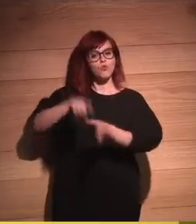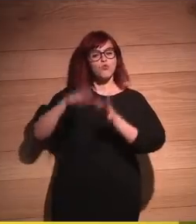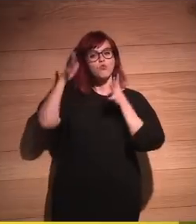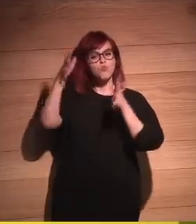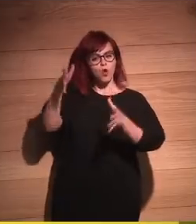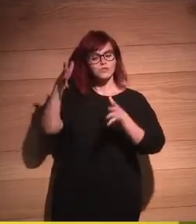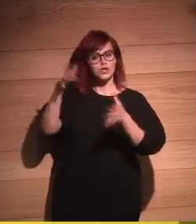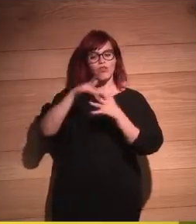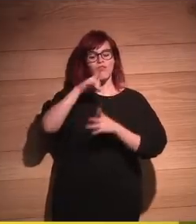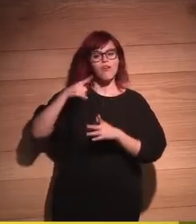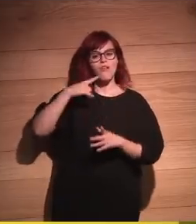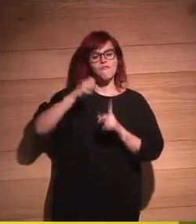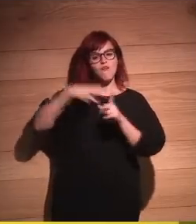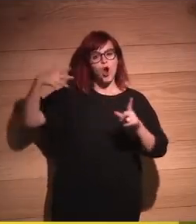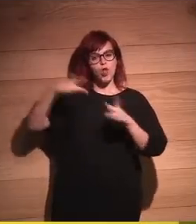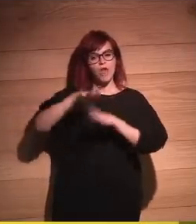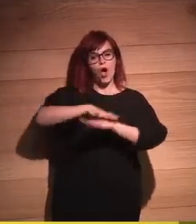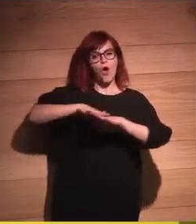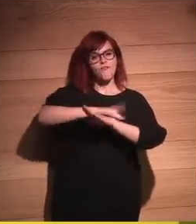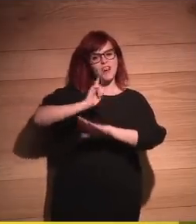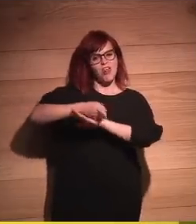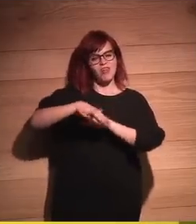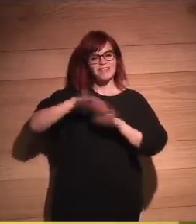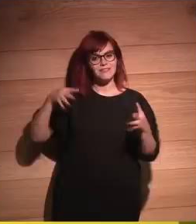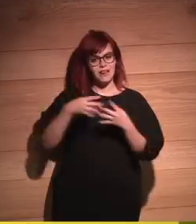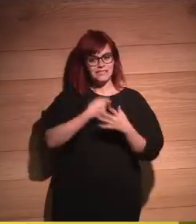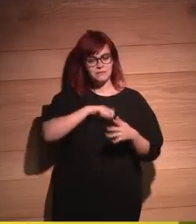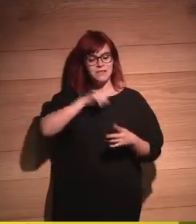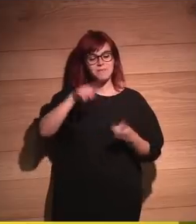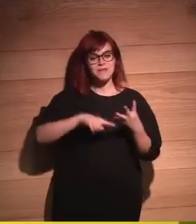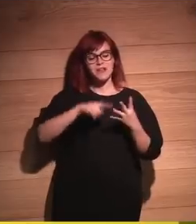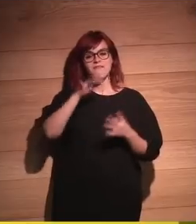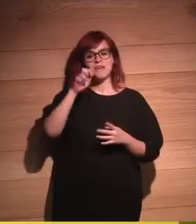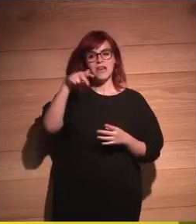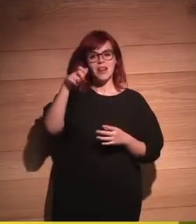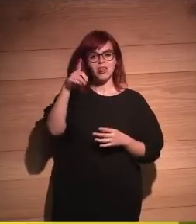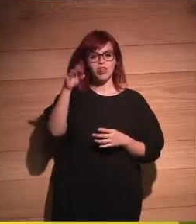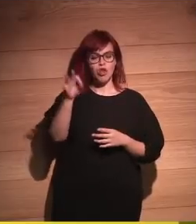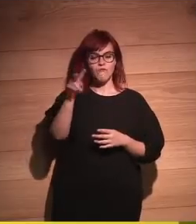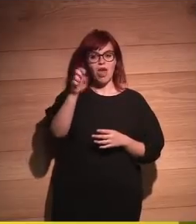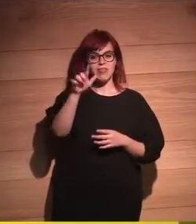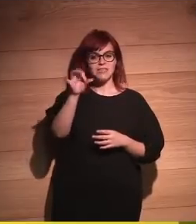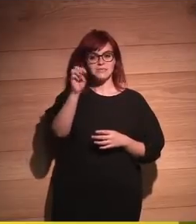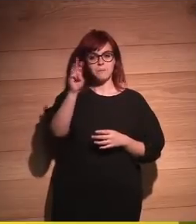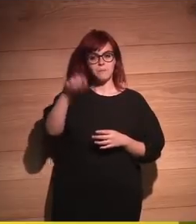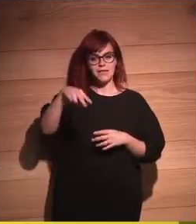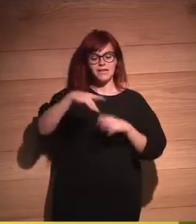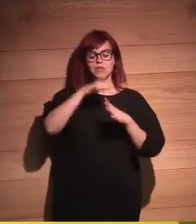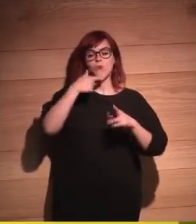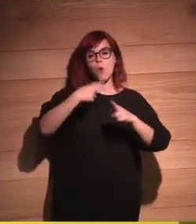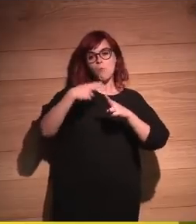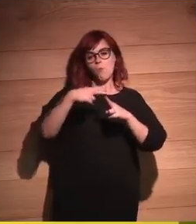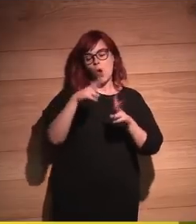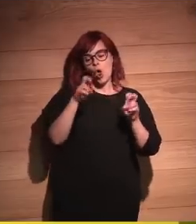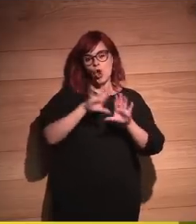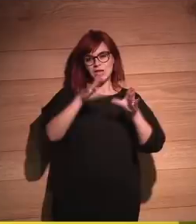Asesor del Foro de Gobernanza de Internet en España, y a Fernando Vallespín, que es politólogo y catedrático de